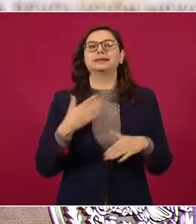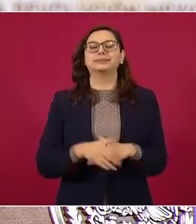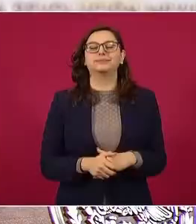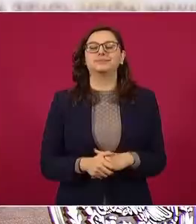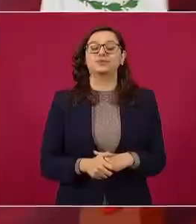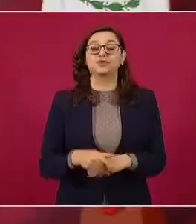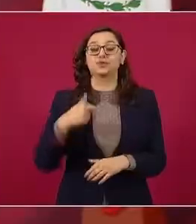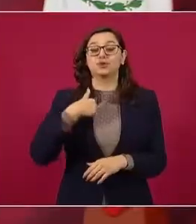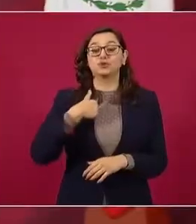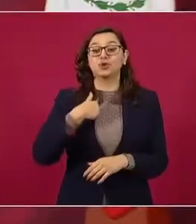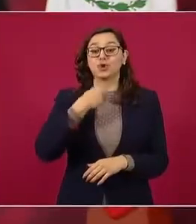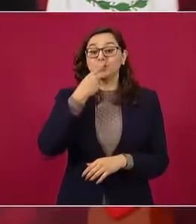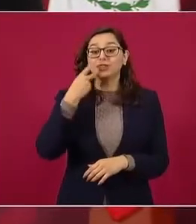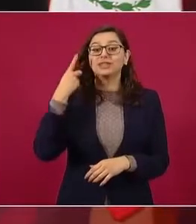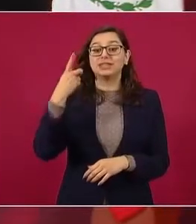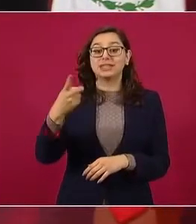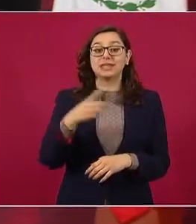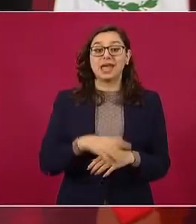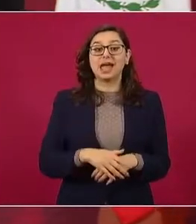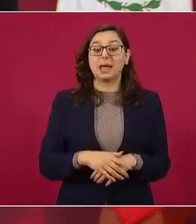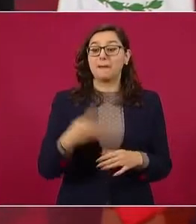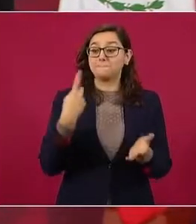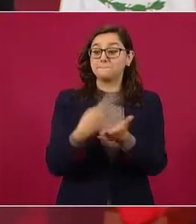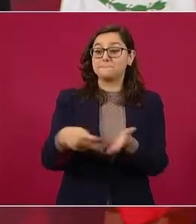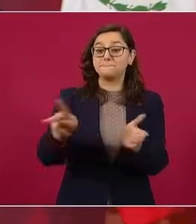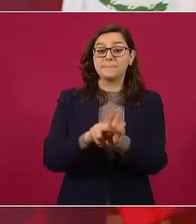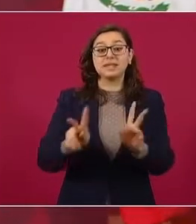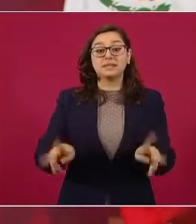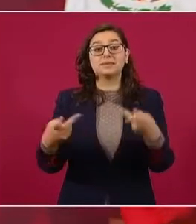plazas era el secretario de Educación,